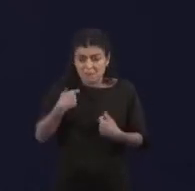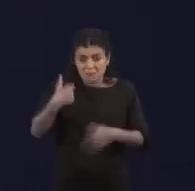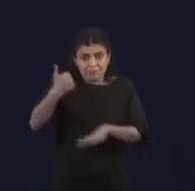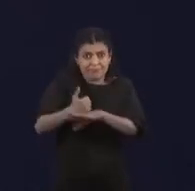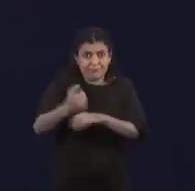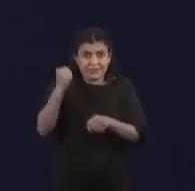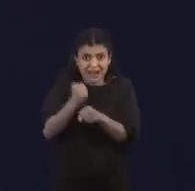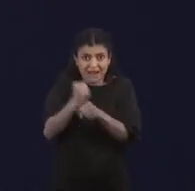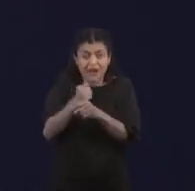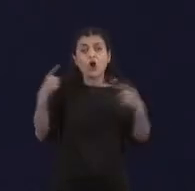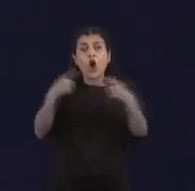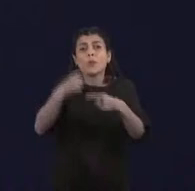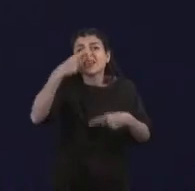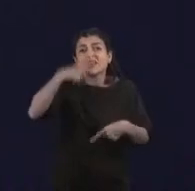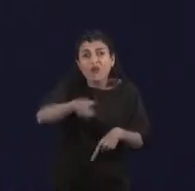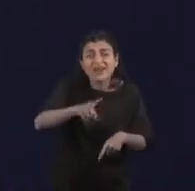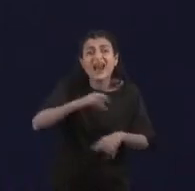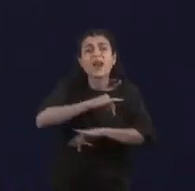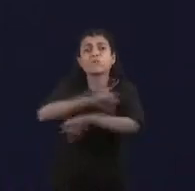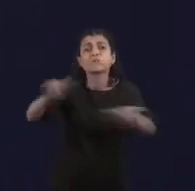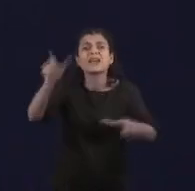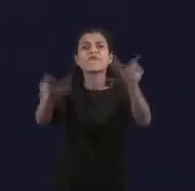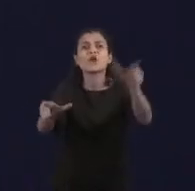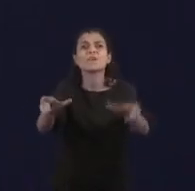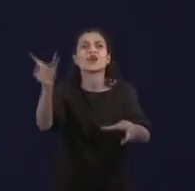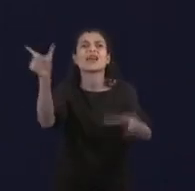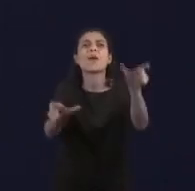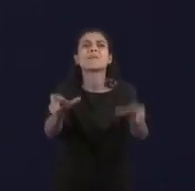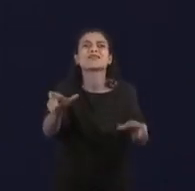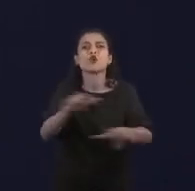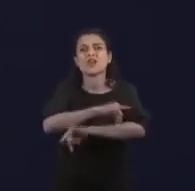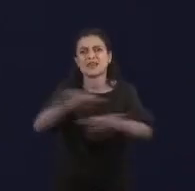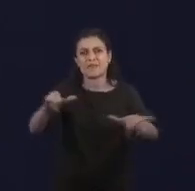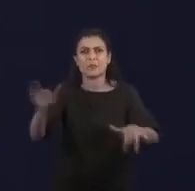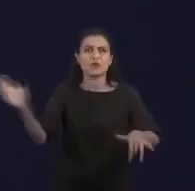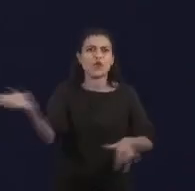gente esté informada, no es que el periodista pregunte o el periodista